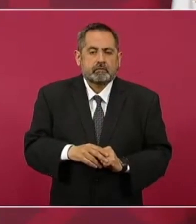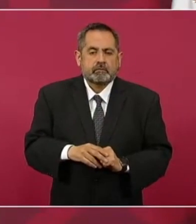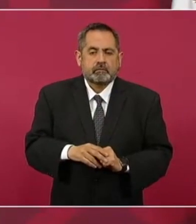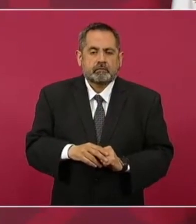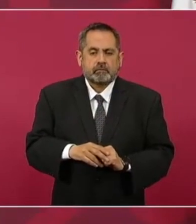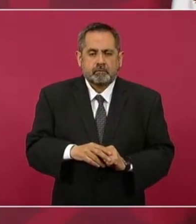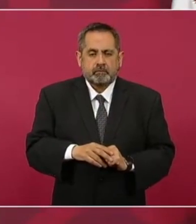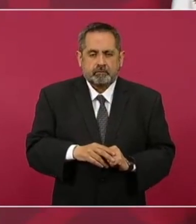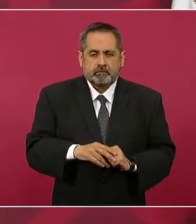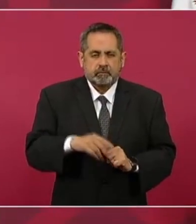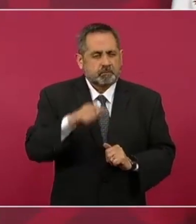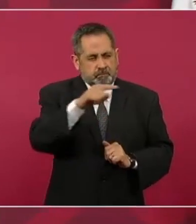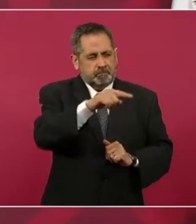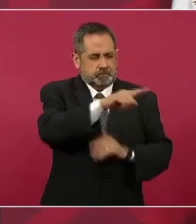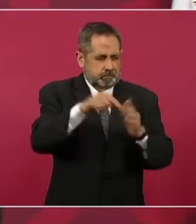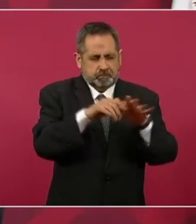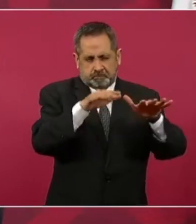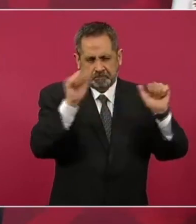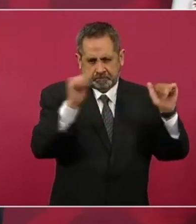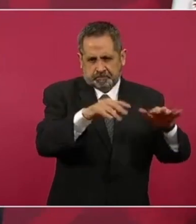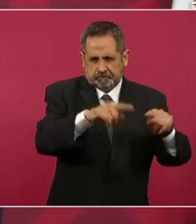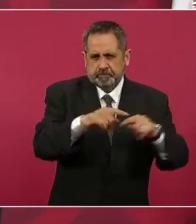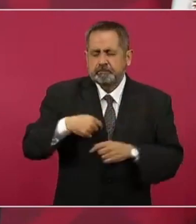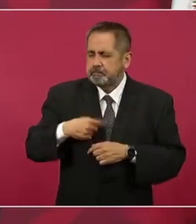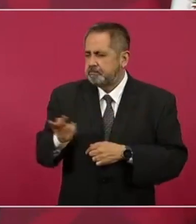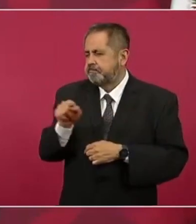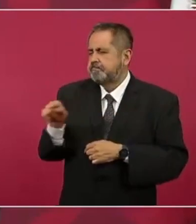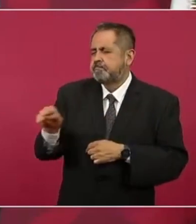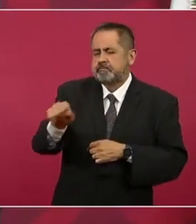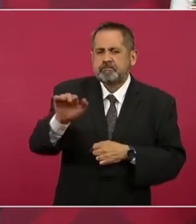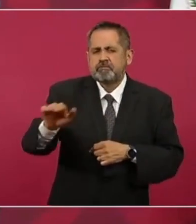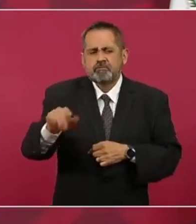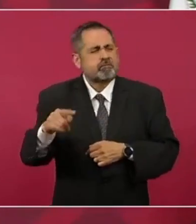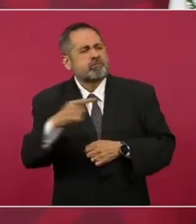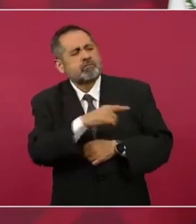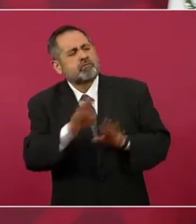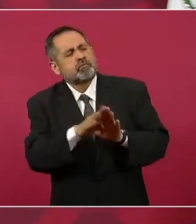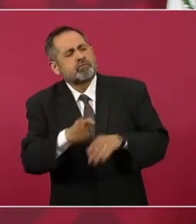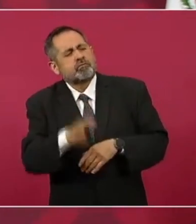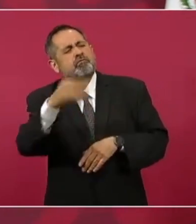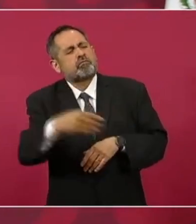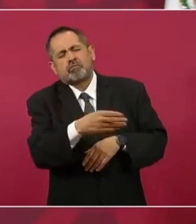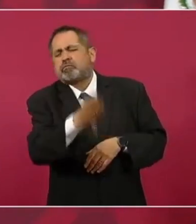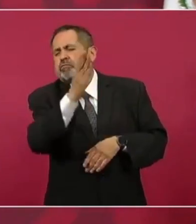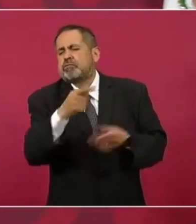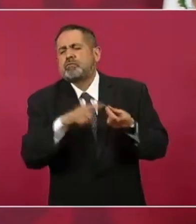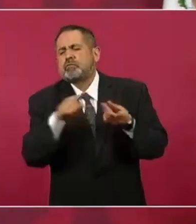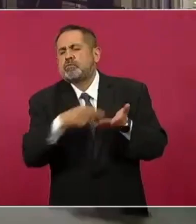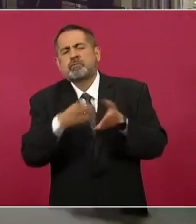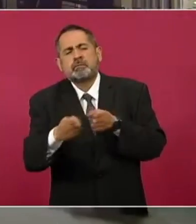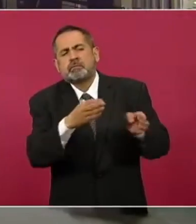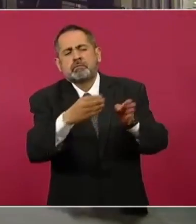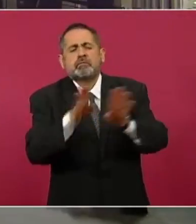un salón, iba a ser el acto. Y oye, ¿cómo llegamos al salón